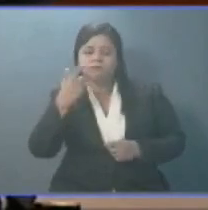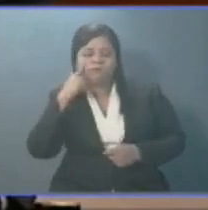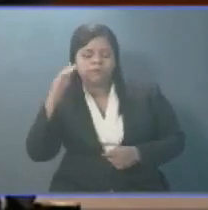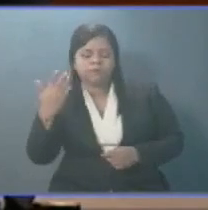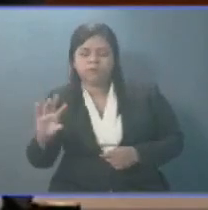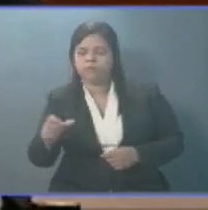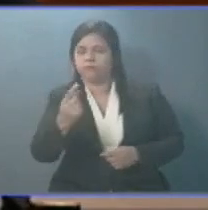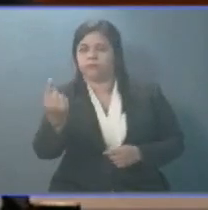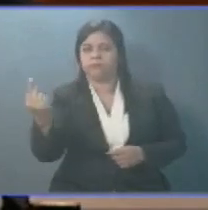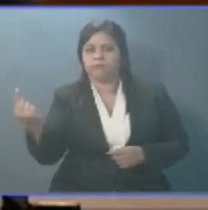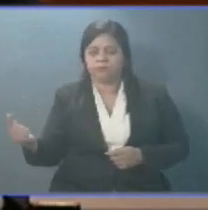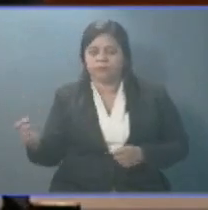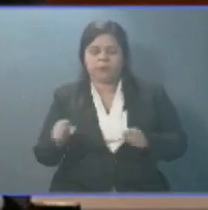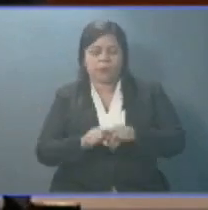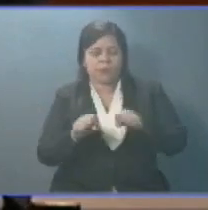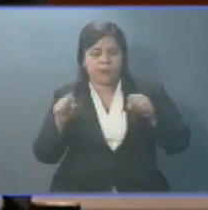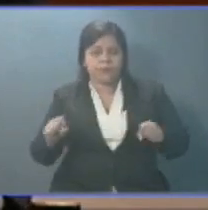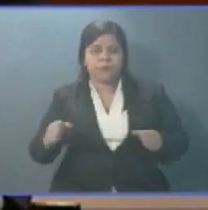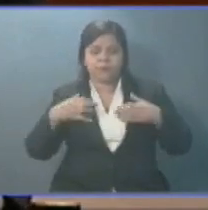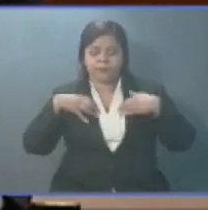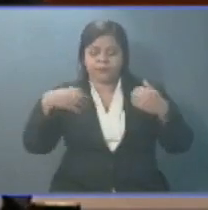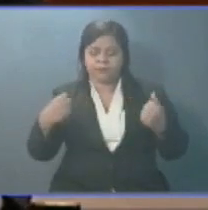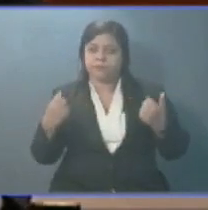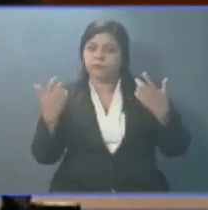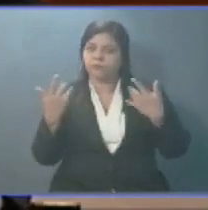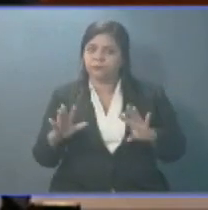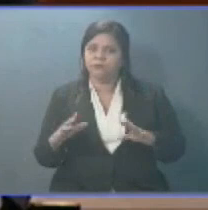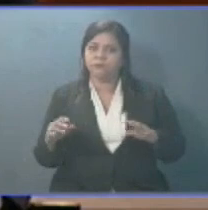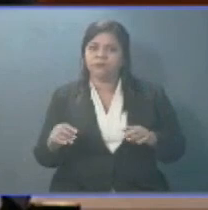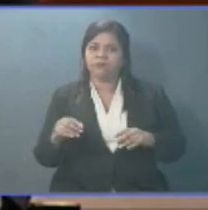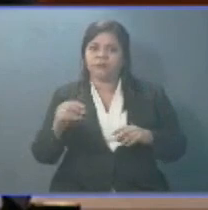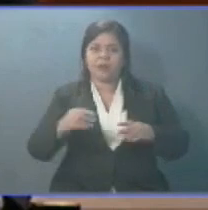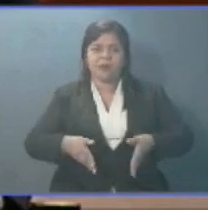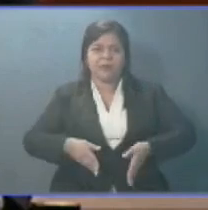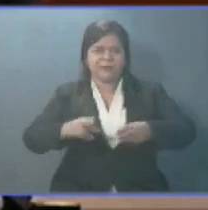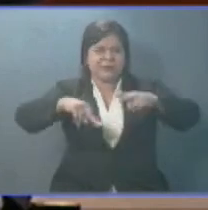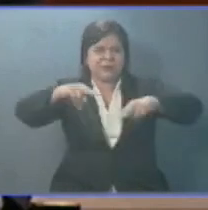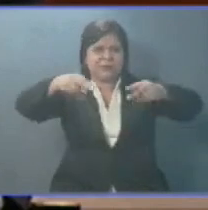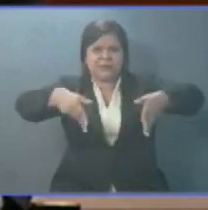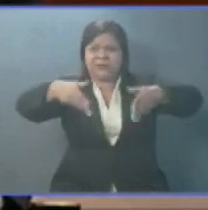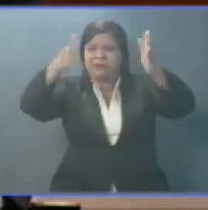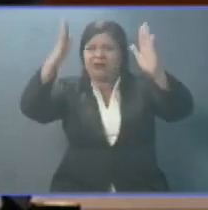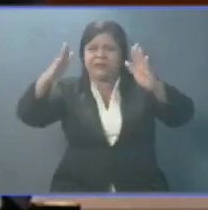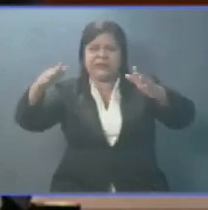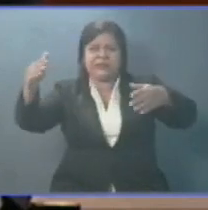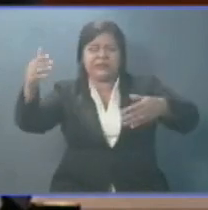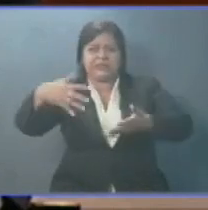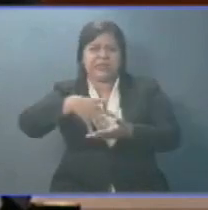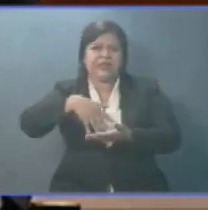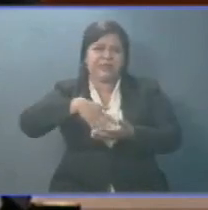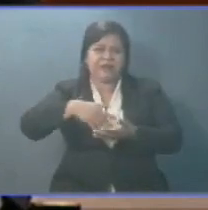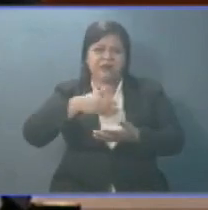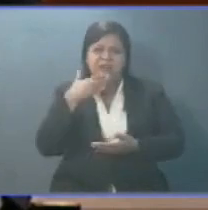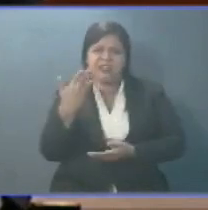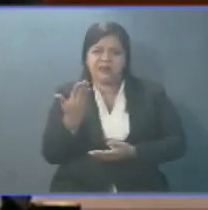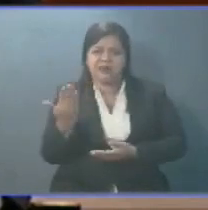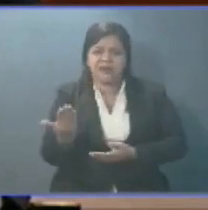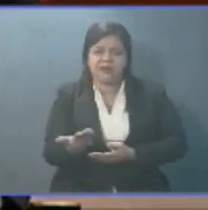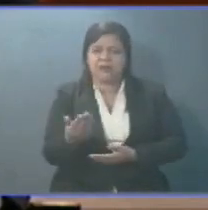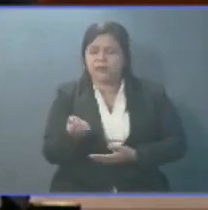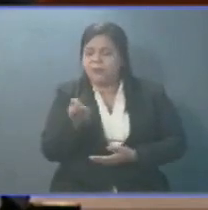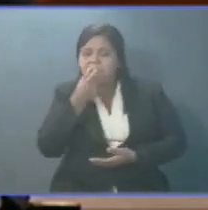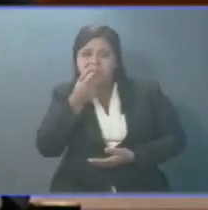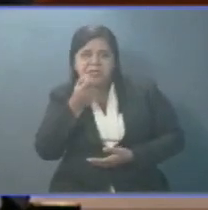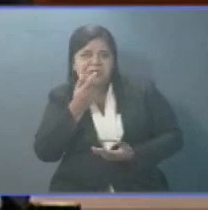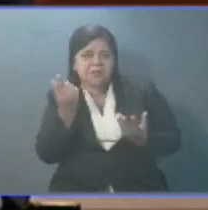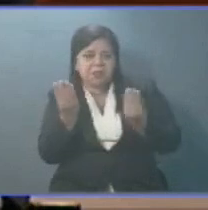el sistema de salud pública lo hallamos una infraestructura en muy malas condiciones con desabastecimiento de medicamentos sin